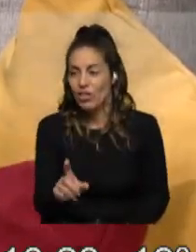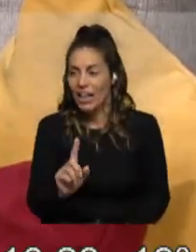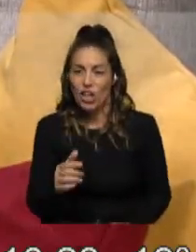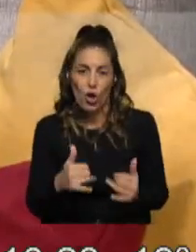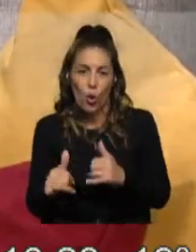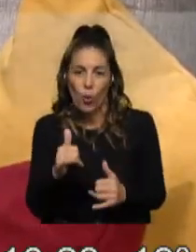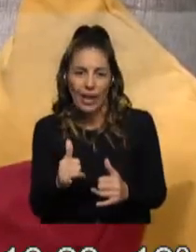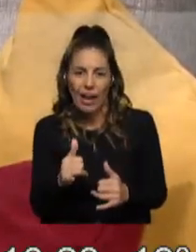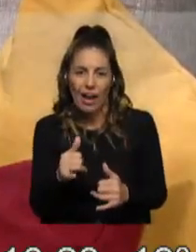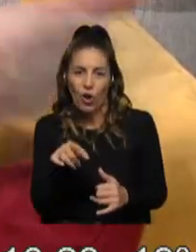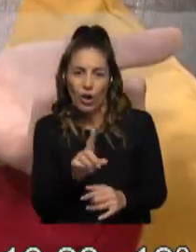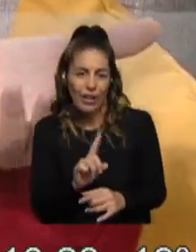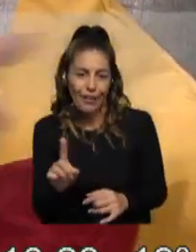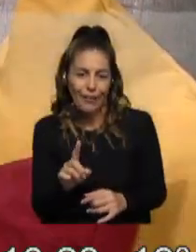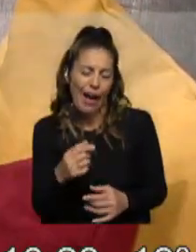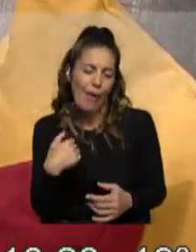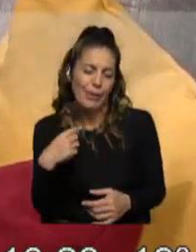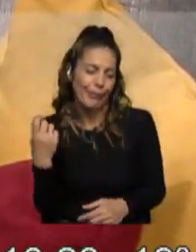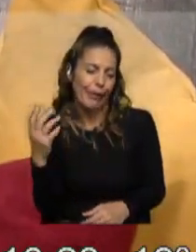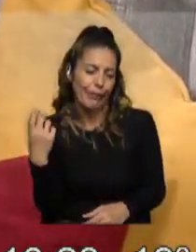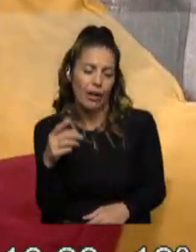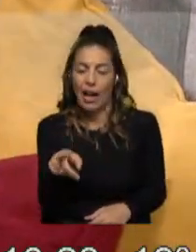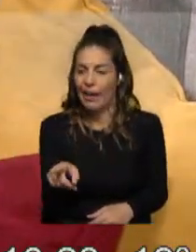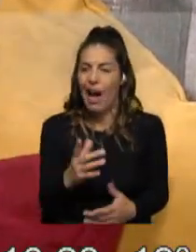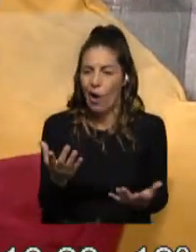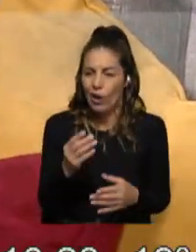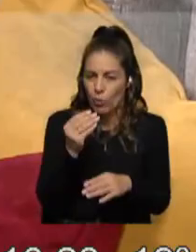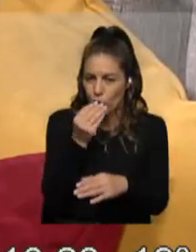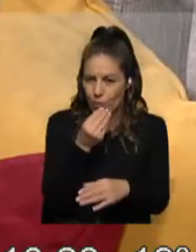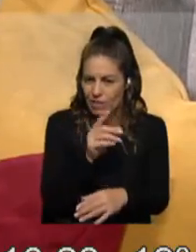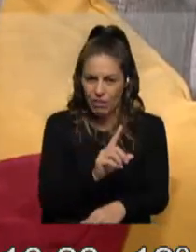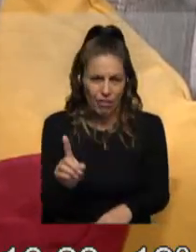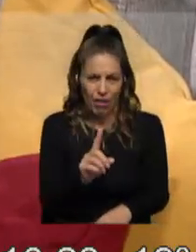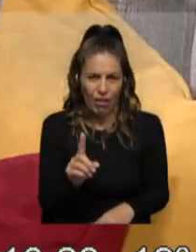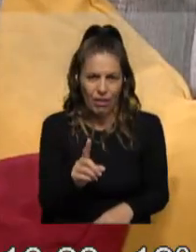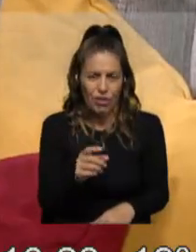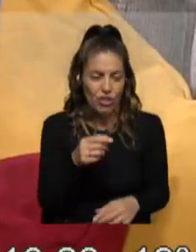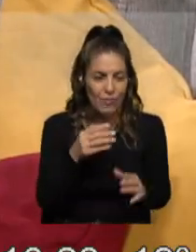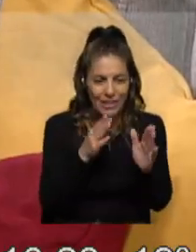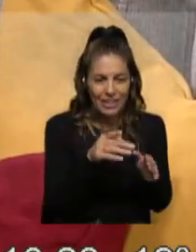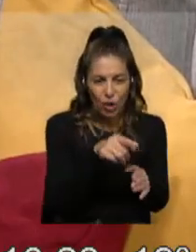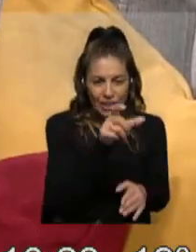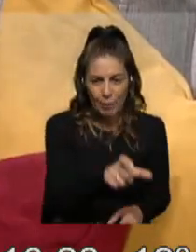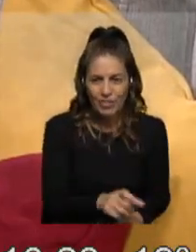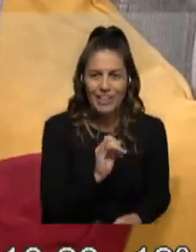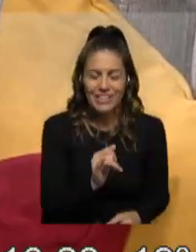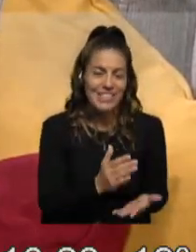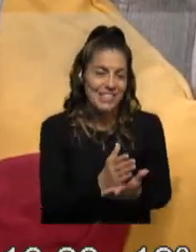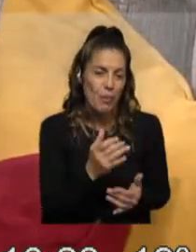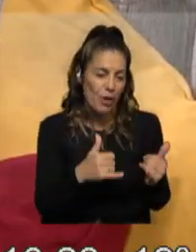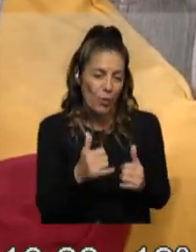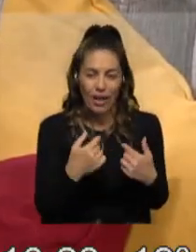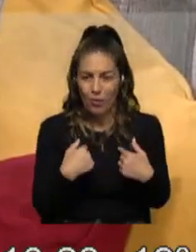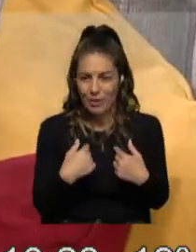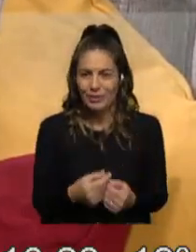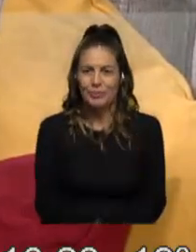no me da bola, perdón la expresión, en todo el día y querés que ahora darme un beso en la nariz. Bueno, no. Eso suele pasar. ¿Qué pasa con el comportamiento de